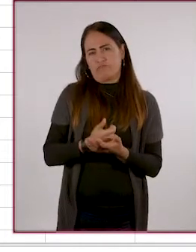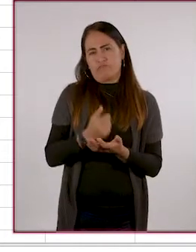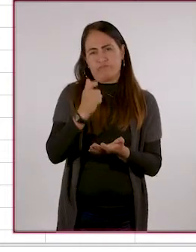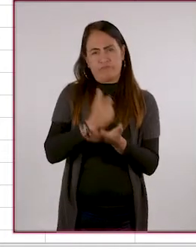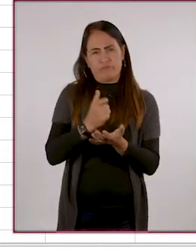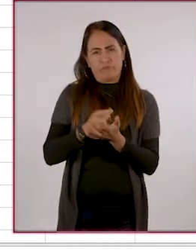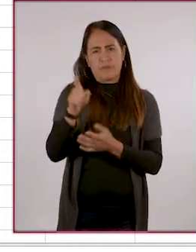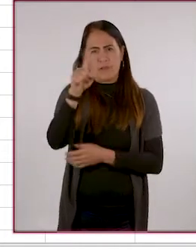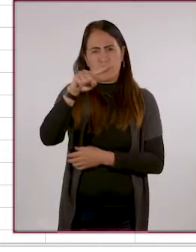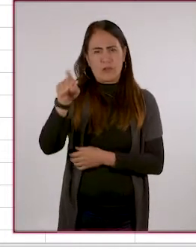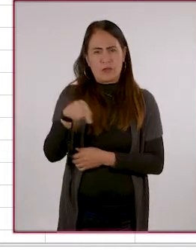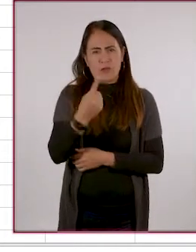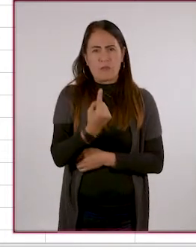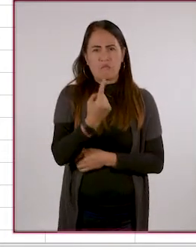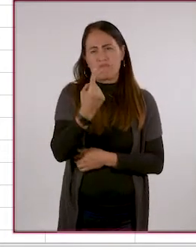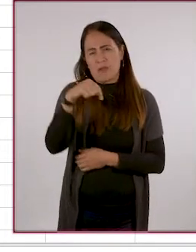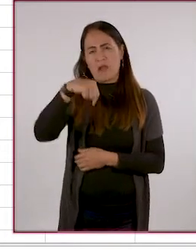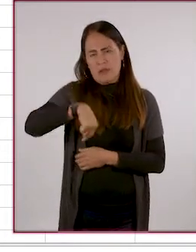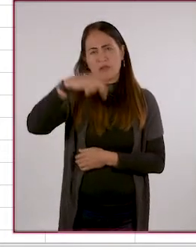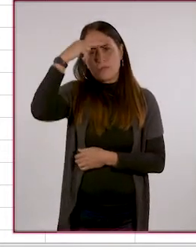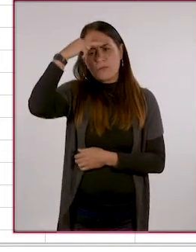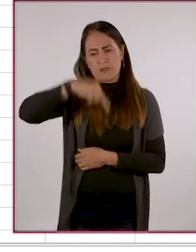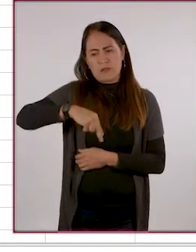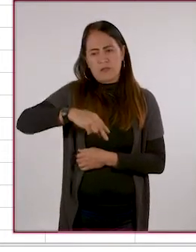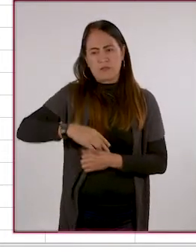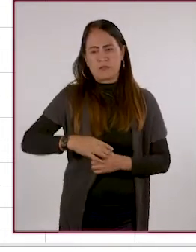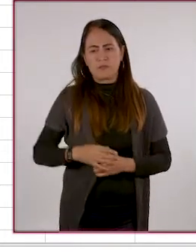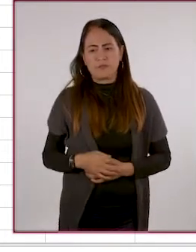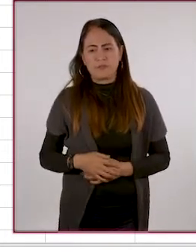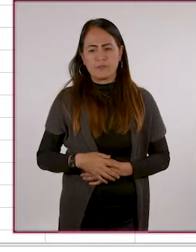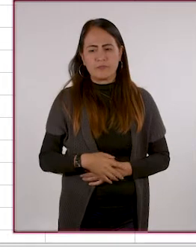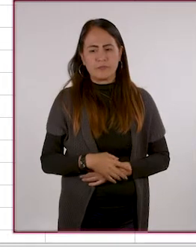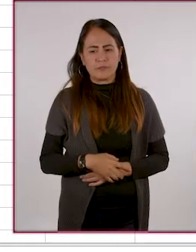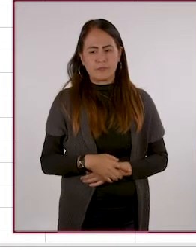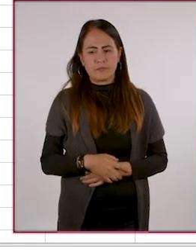símbolos de pesos al valor